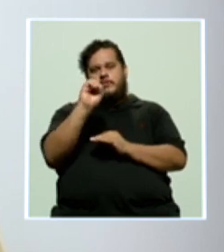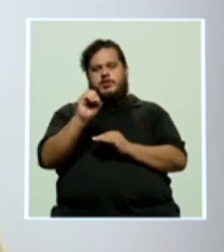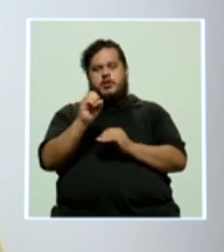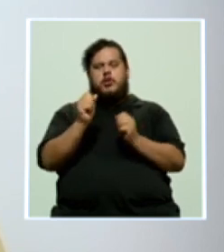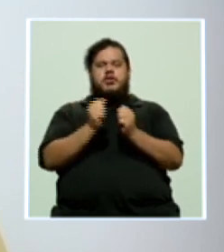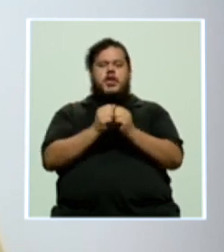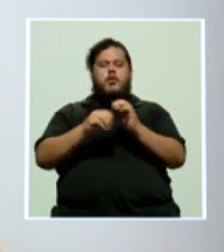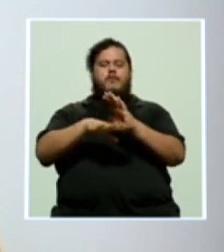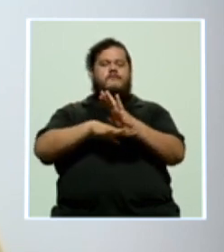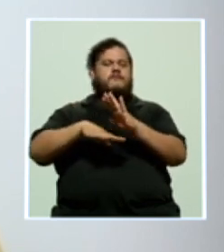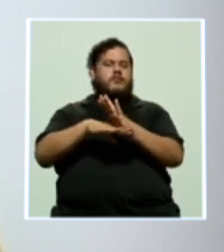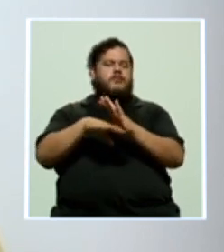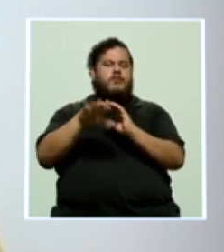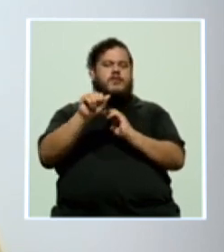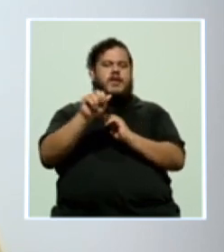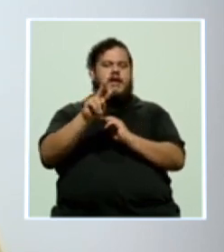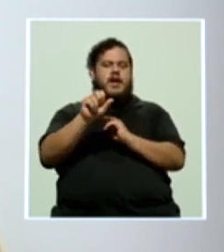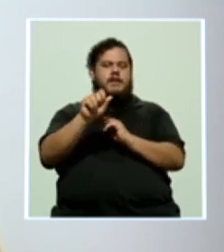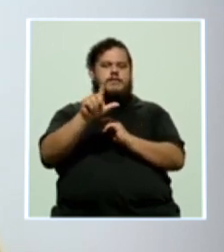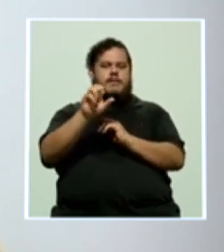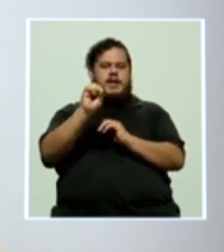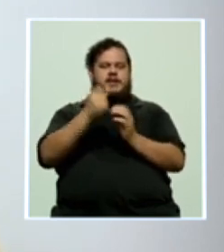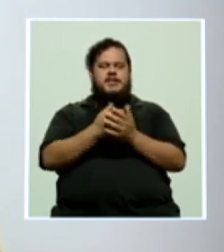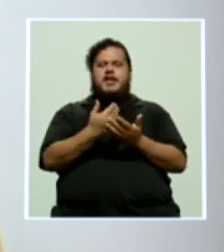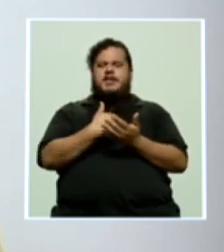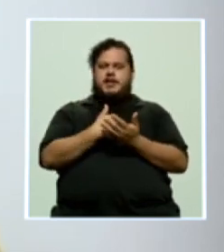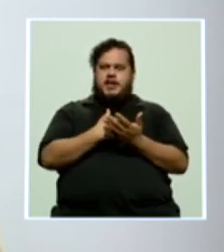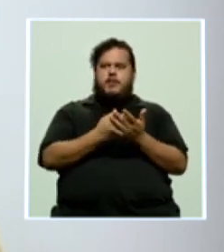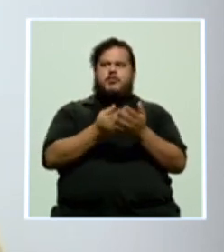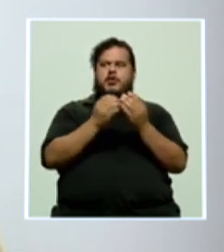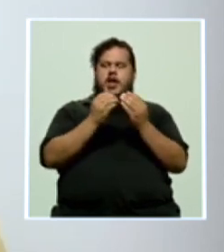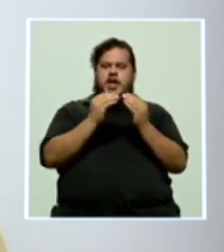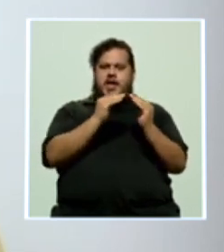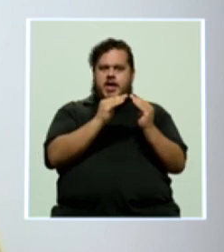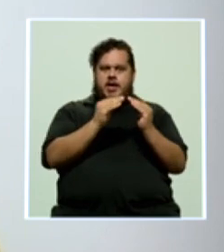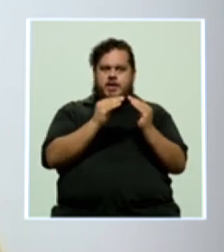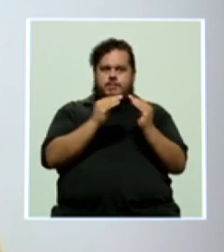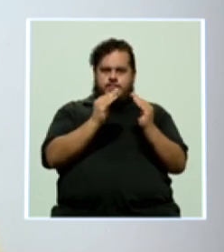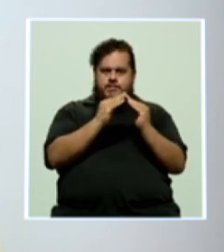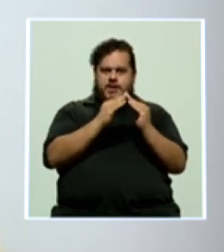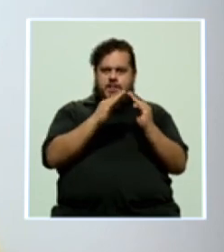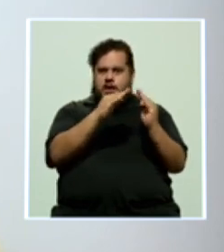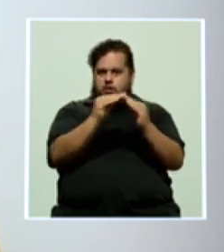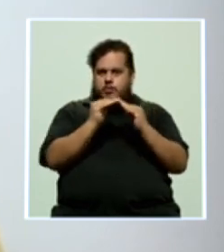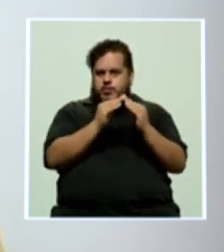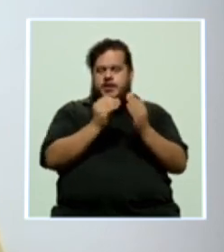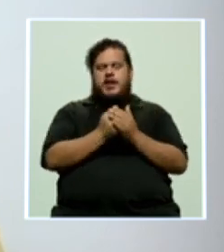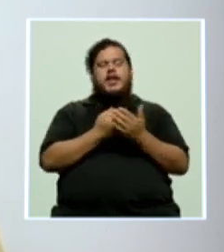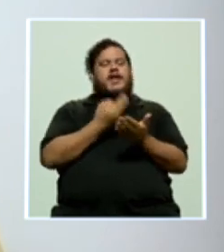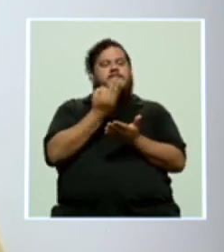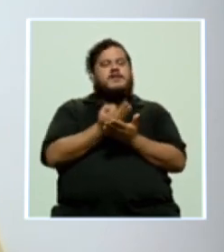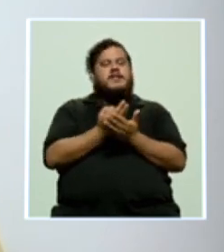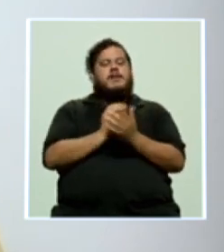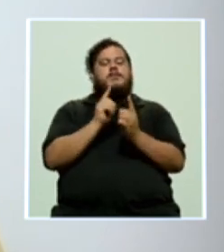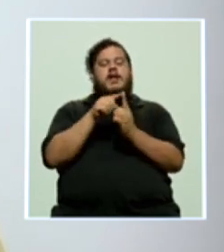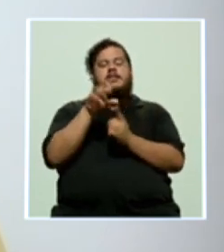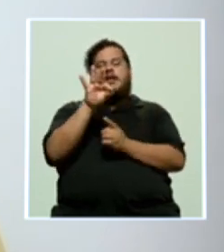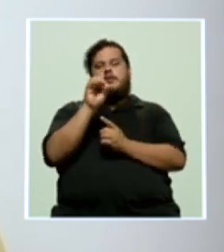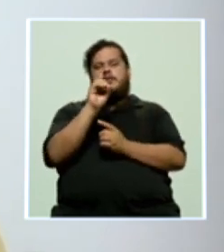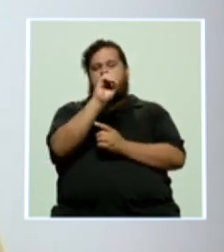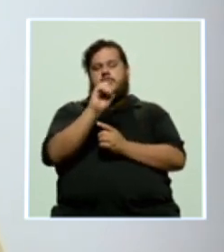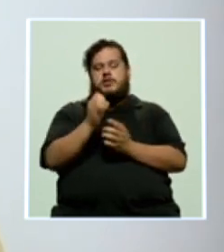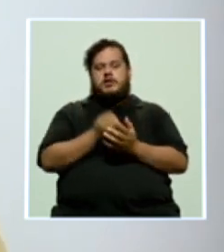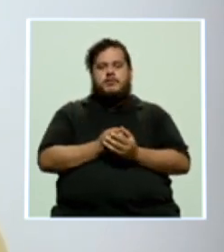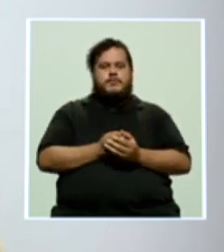avales. Asimismo, contamos con la opción de vivienda comunitaria, en el cual financiamos hasta el 90%